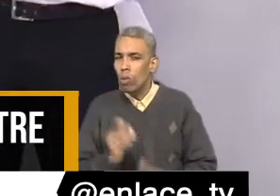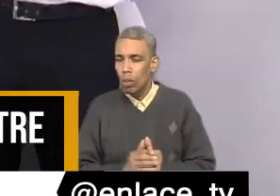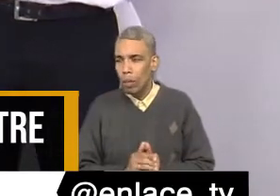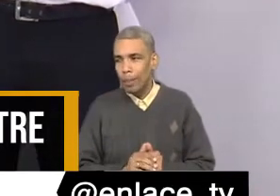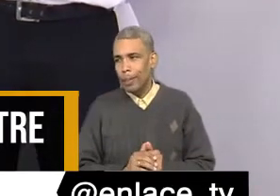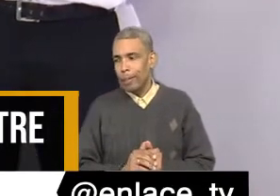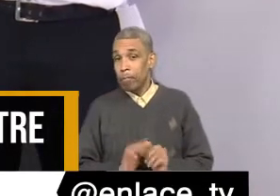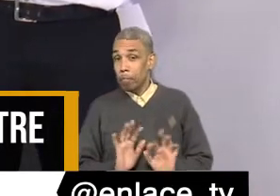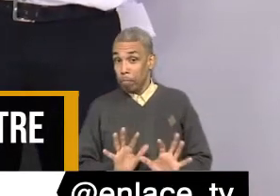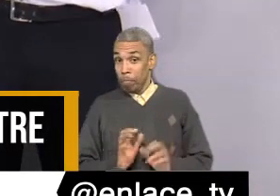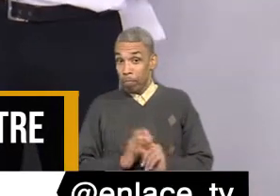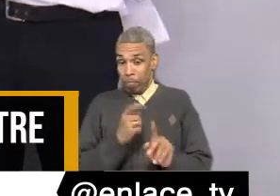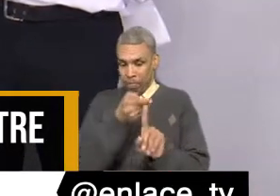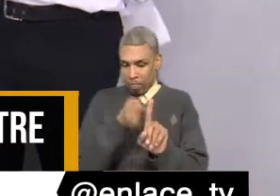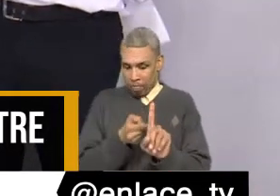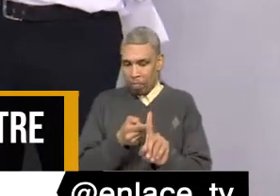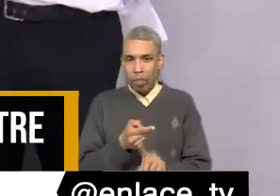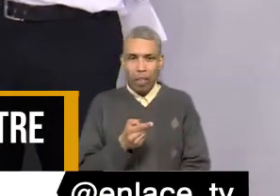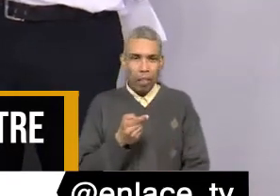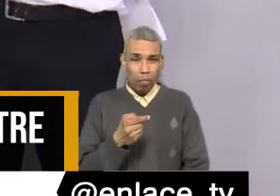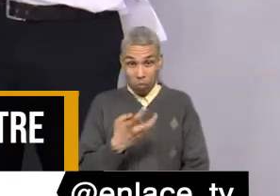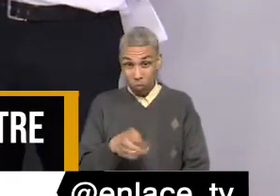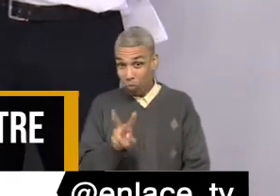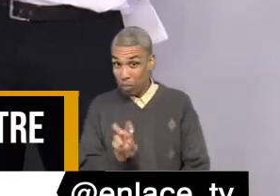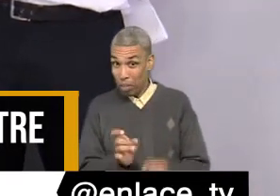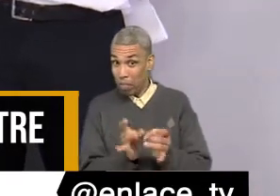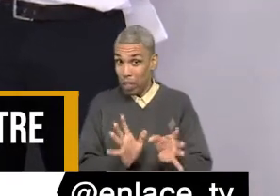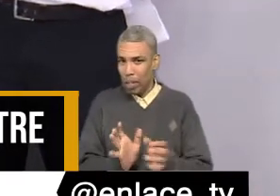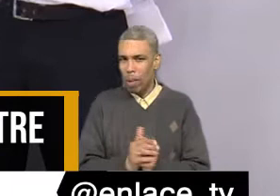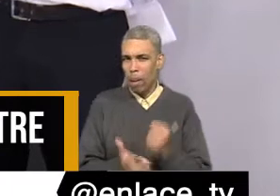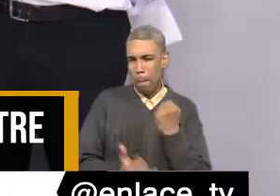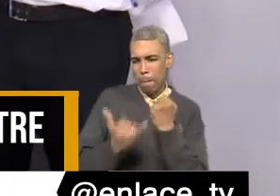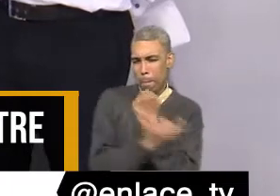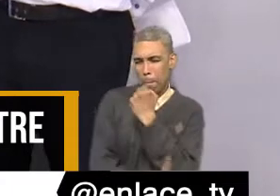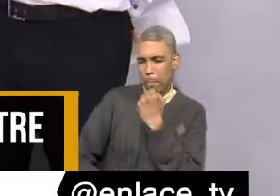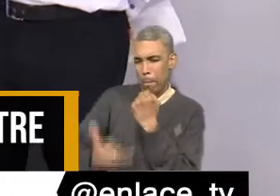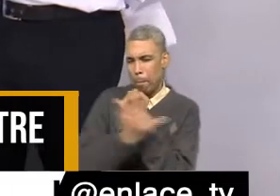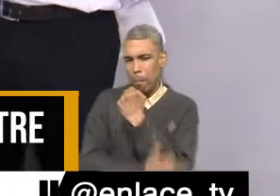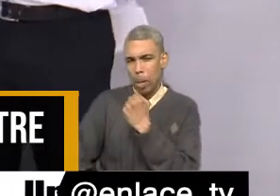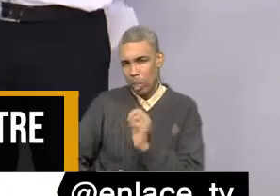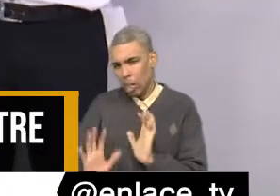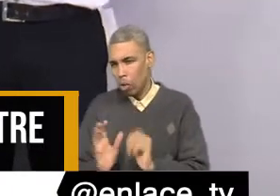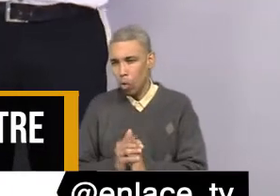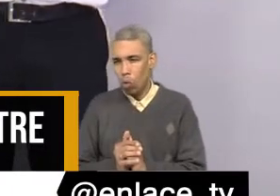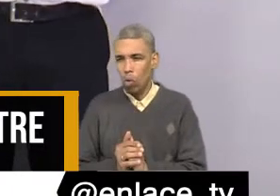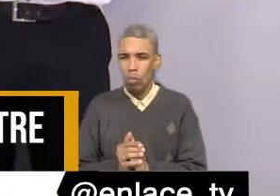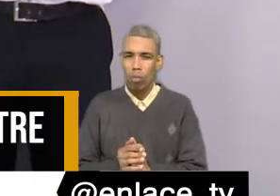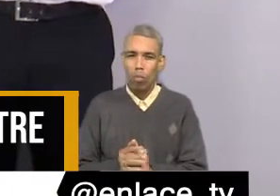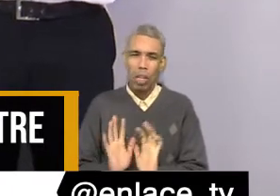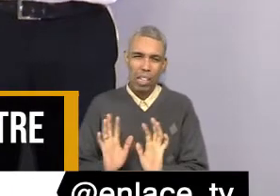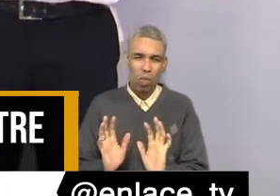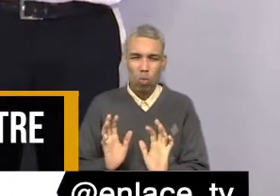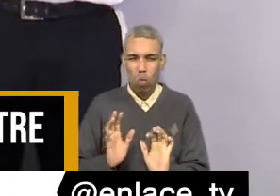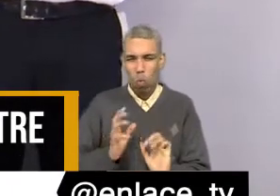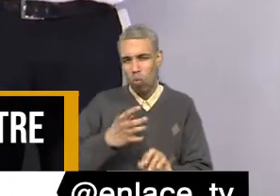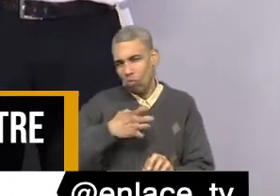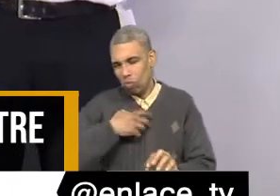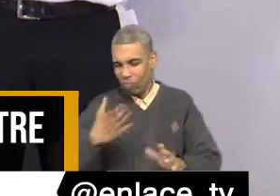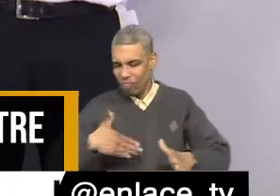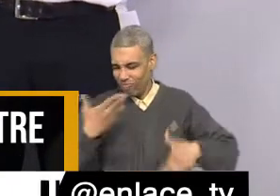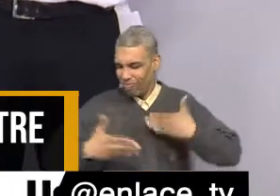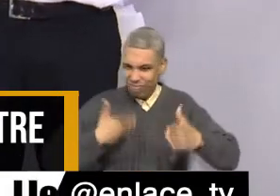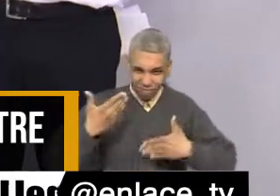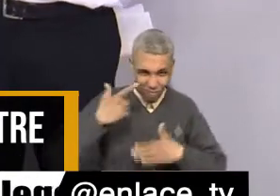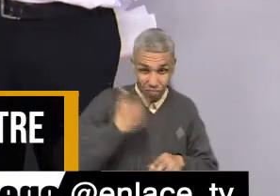el 17 de noviembre que vamos a hacer un ciclo paseo, eso vamos a vincular a todas las autoridades acá de Barranca